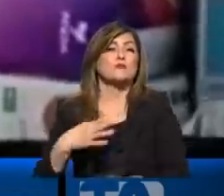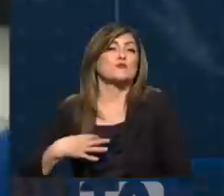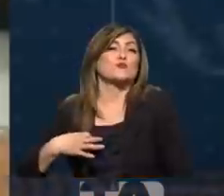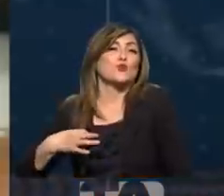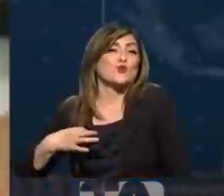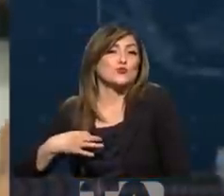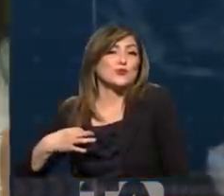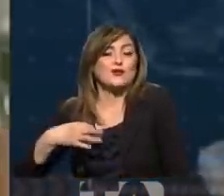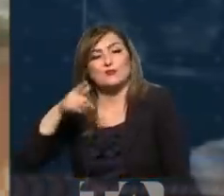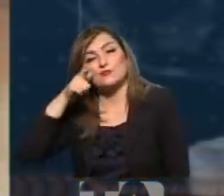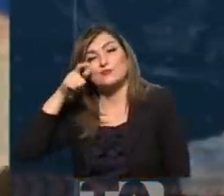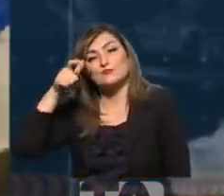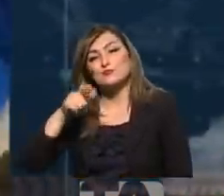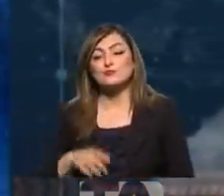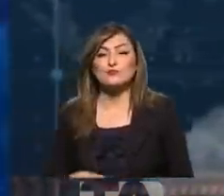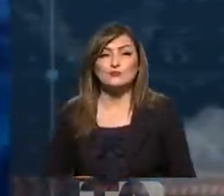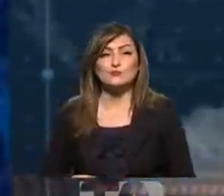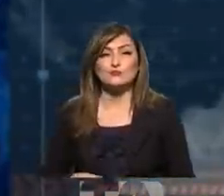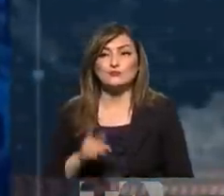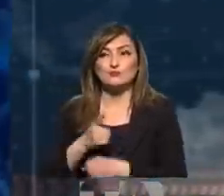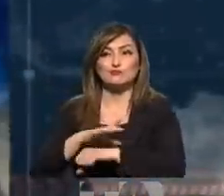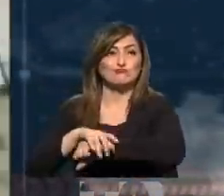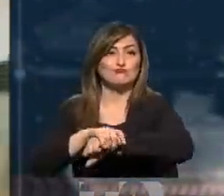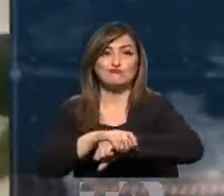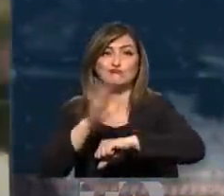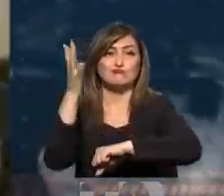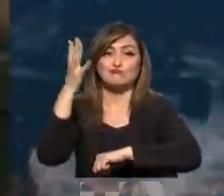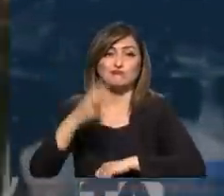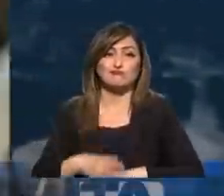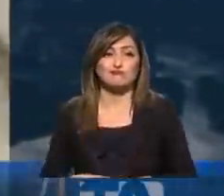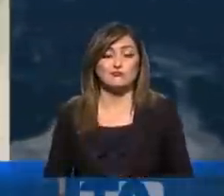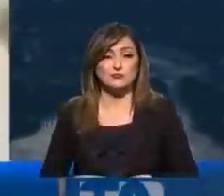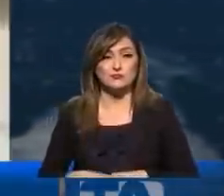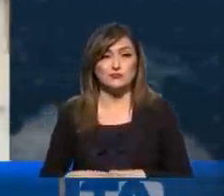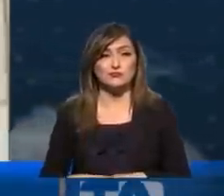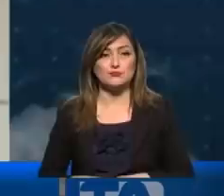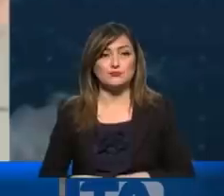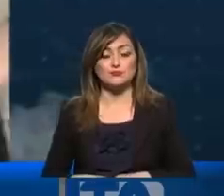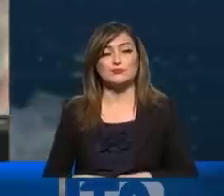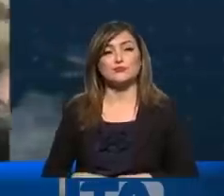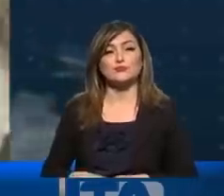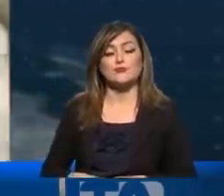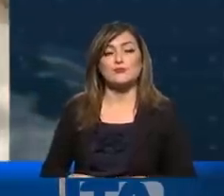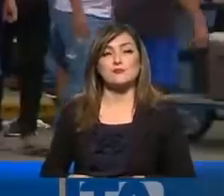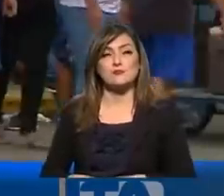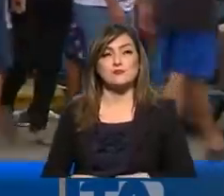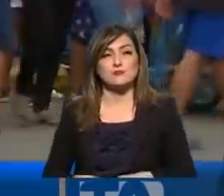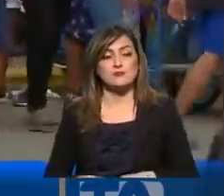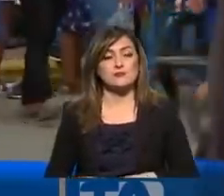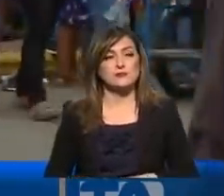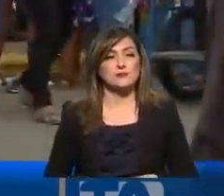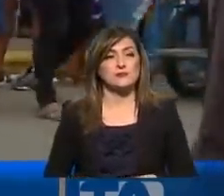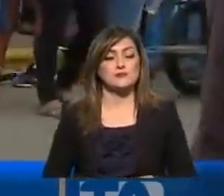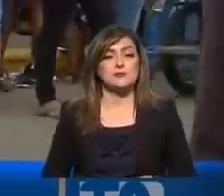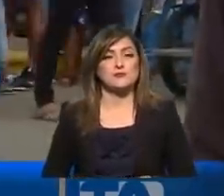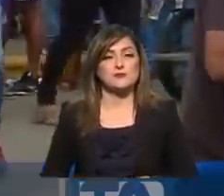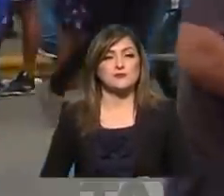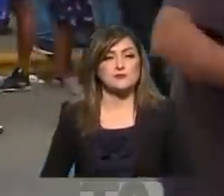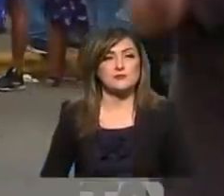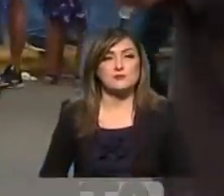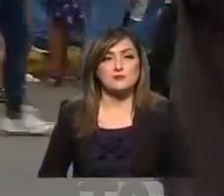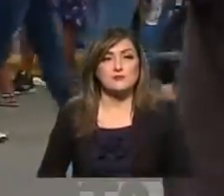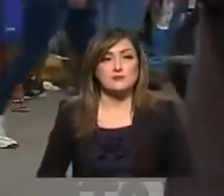voluntaria, pues en este caso no hay detenidos ni boletas de captura. Por lo pronto, en Guayaquil, Carlos